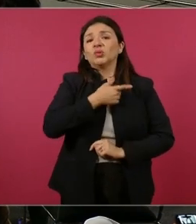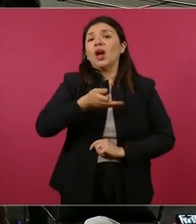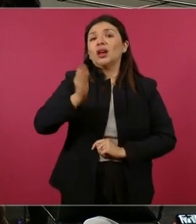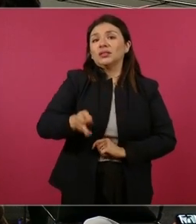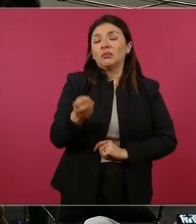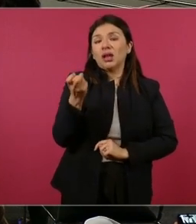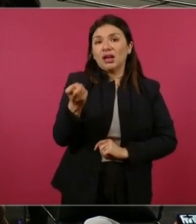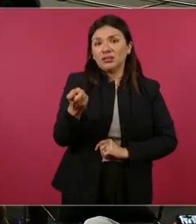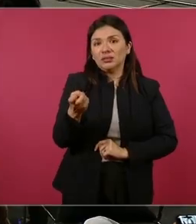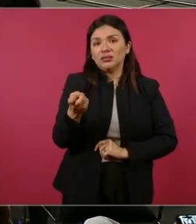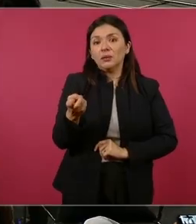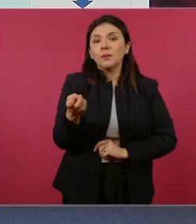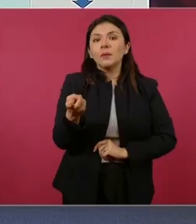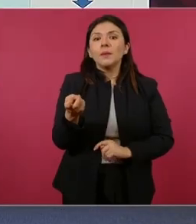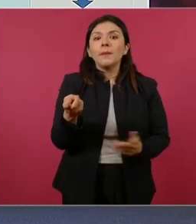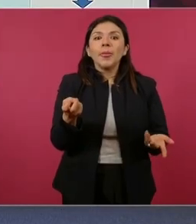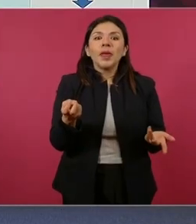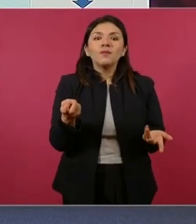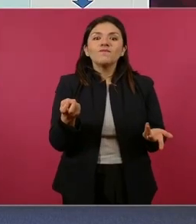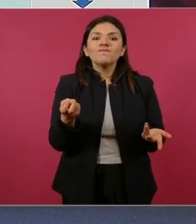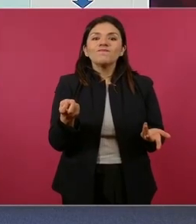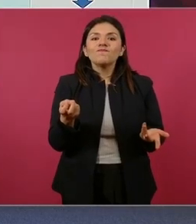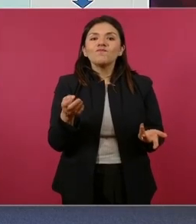Con una